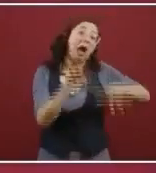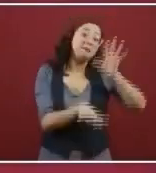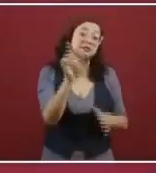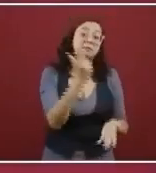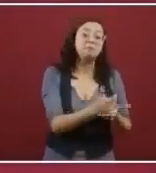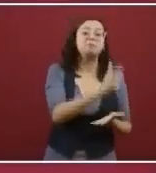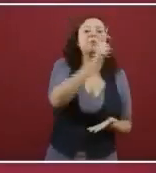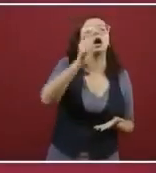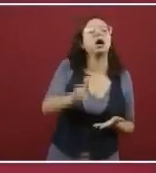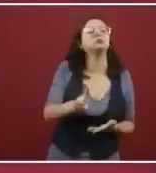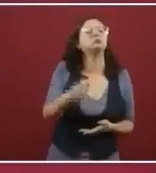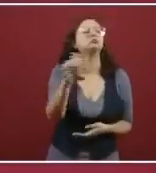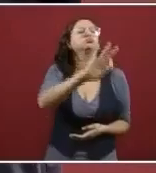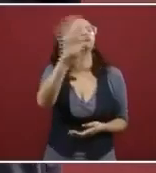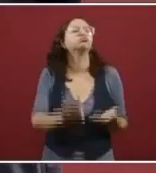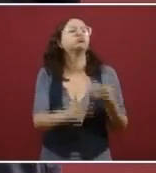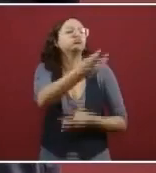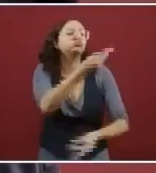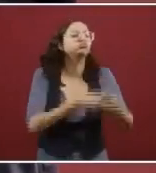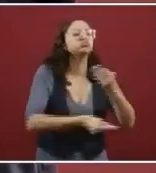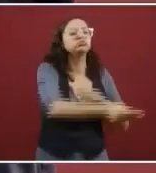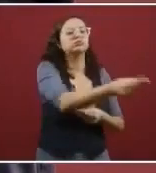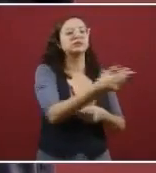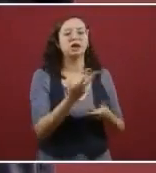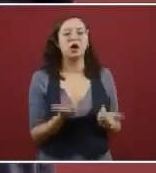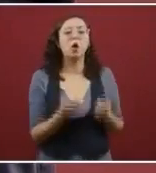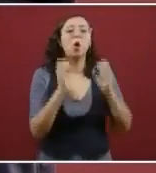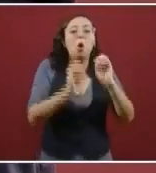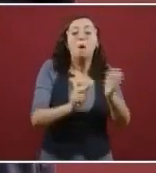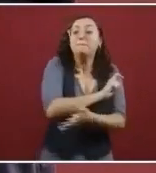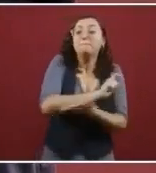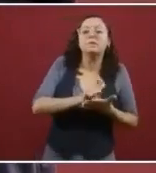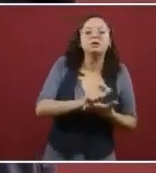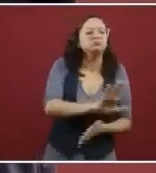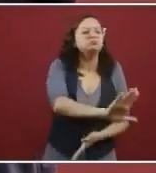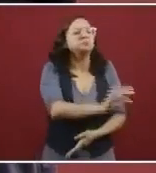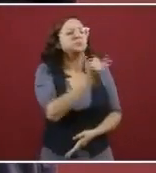devolvía o se les condonaba.